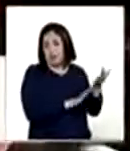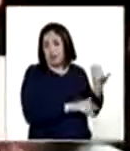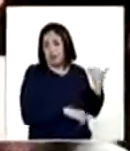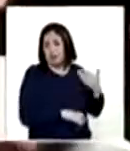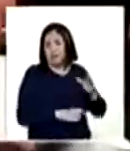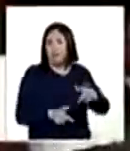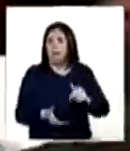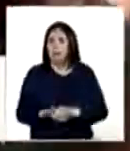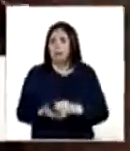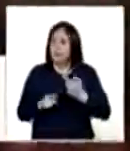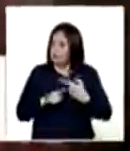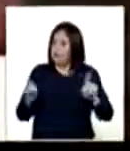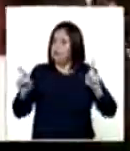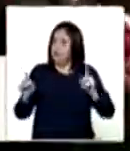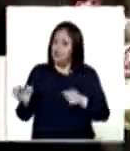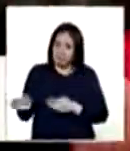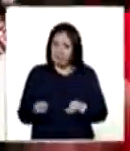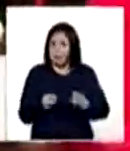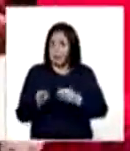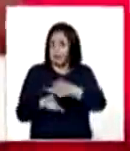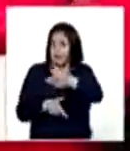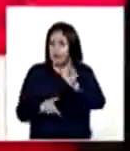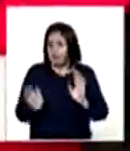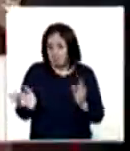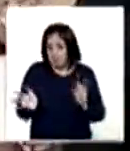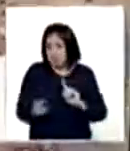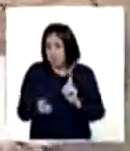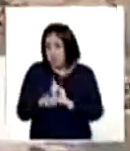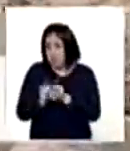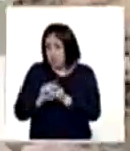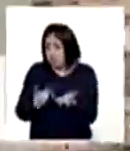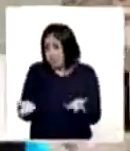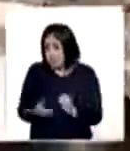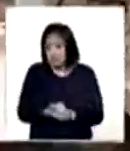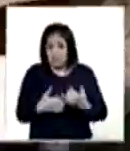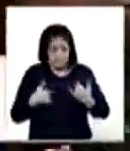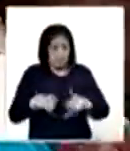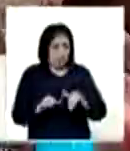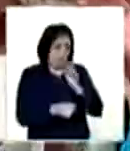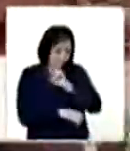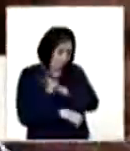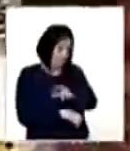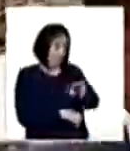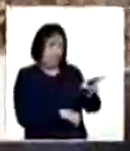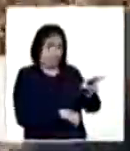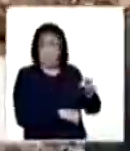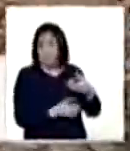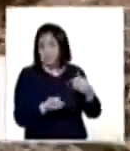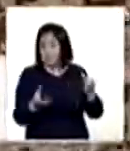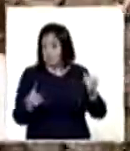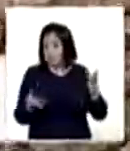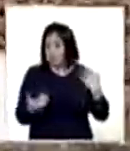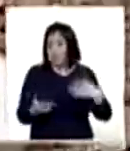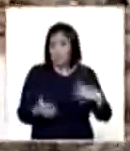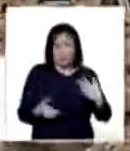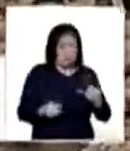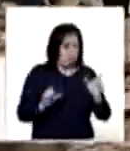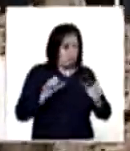Un matiz distinto. Esta situación no va a variar. Todavía se puede ver que hay bastante actividad en